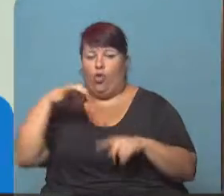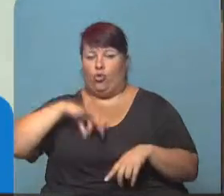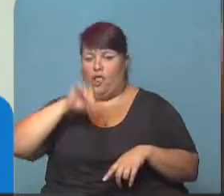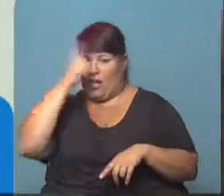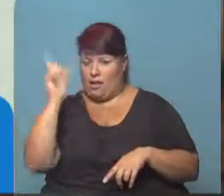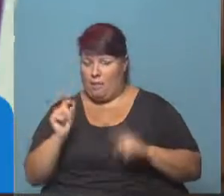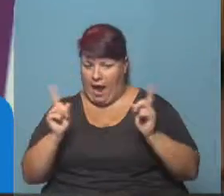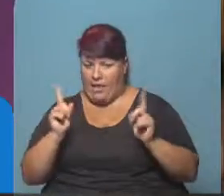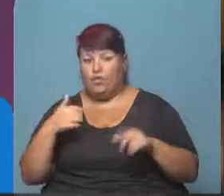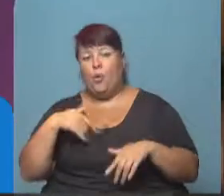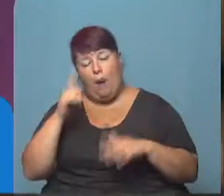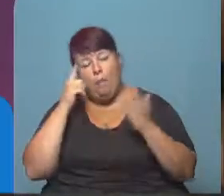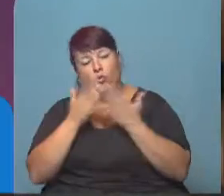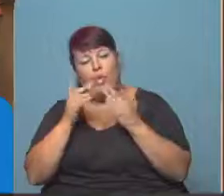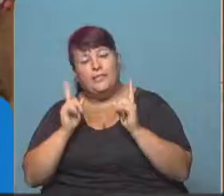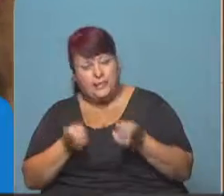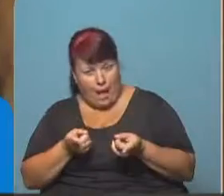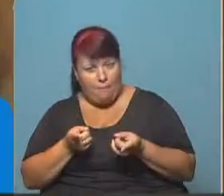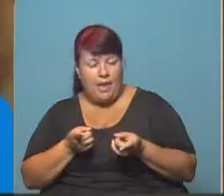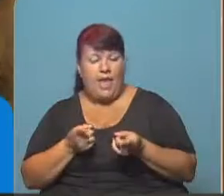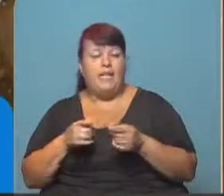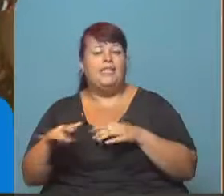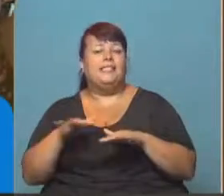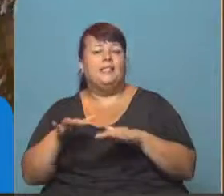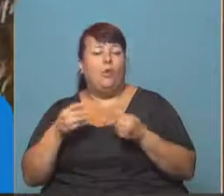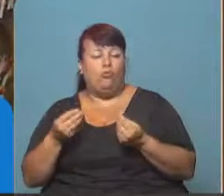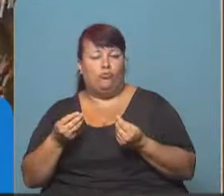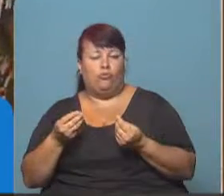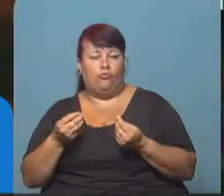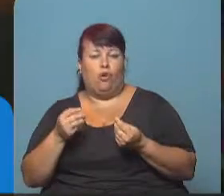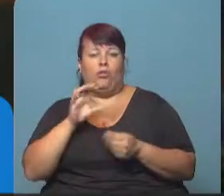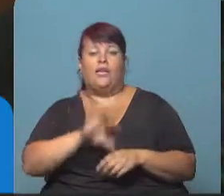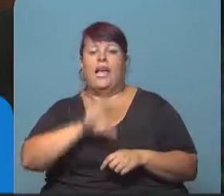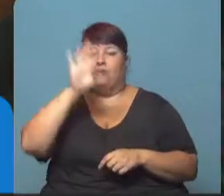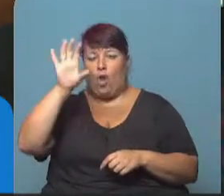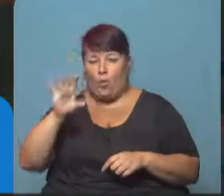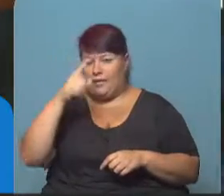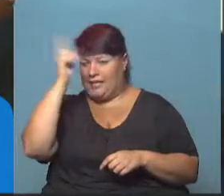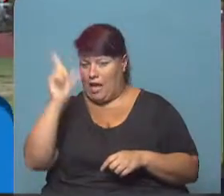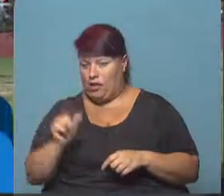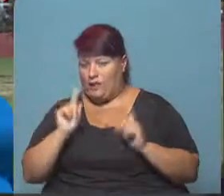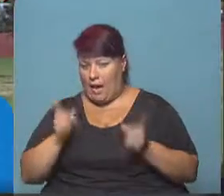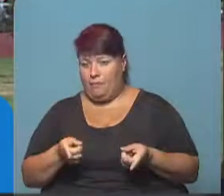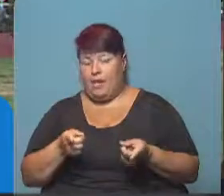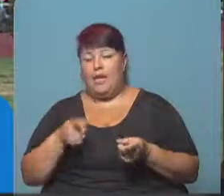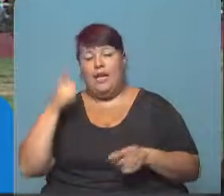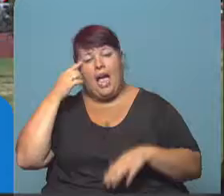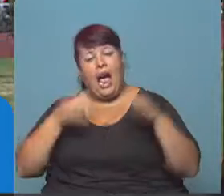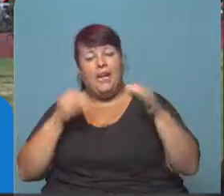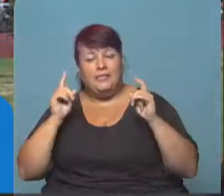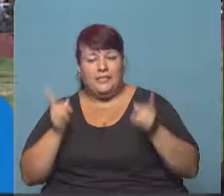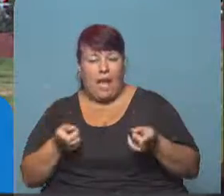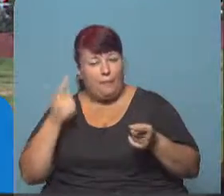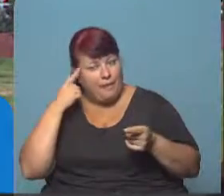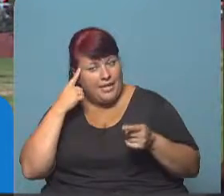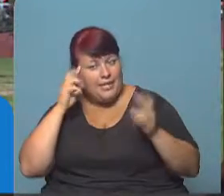nacional docente, y vamos a analizar además, por supuesto, las situaciones en las provincias y a nivel nacional. ¿Ese análisis implica también